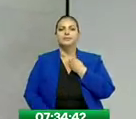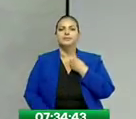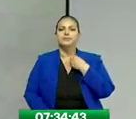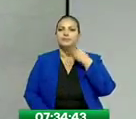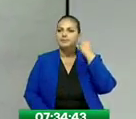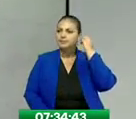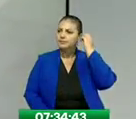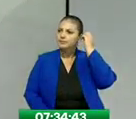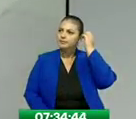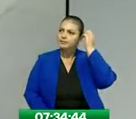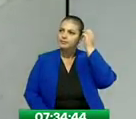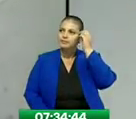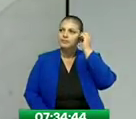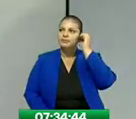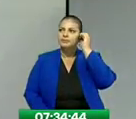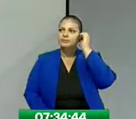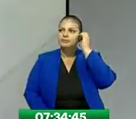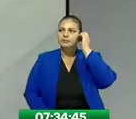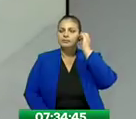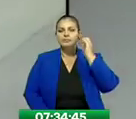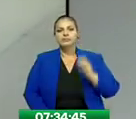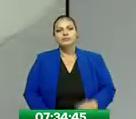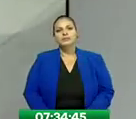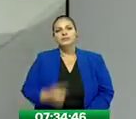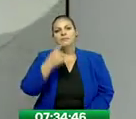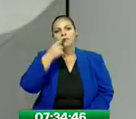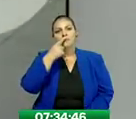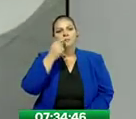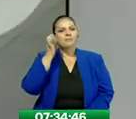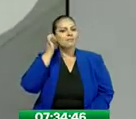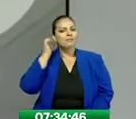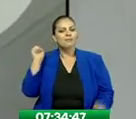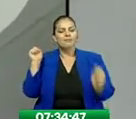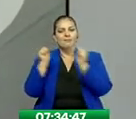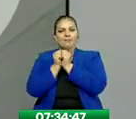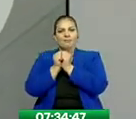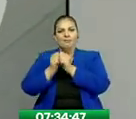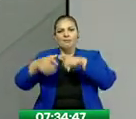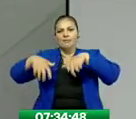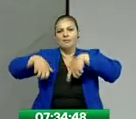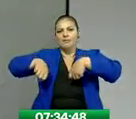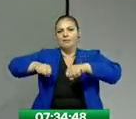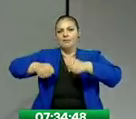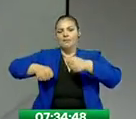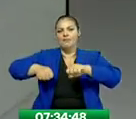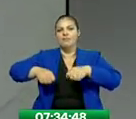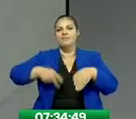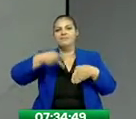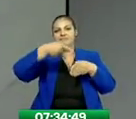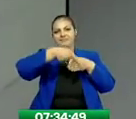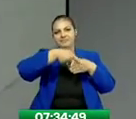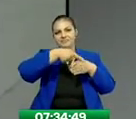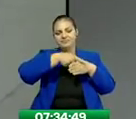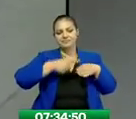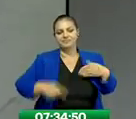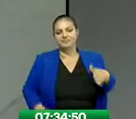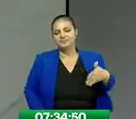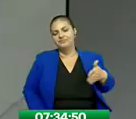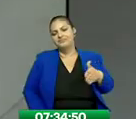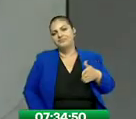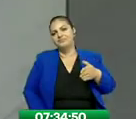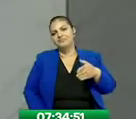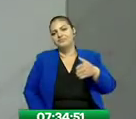Llega un hombre junto a una mujer en motocicleta. Lentamente pasan por la esquina de la picantería, donde se encontraban